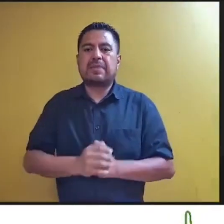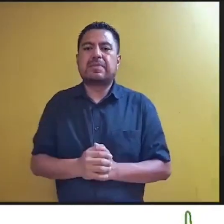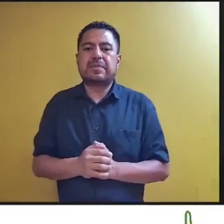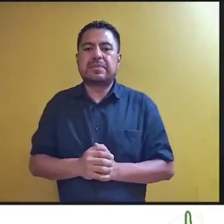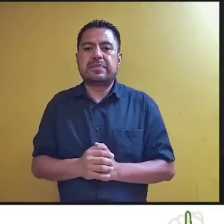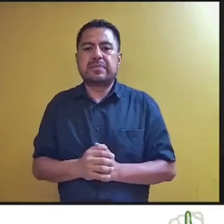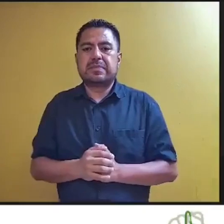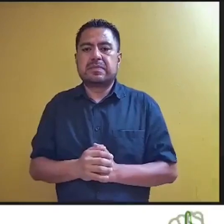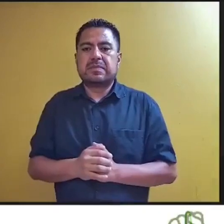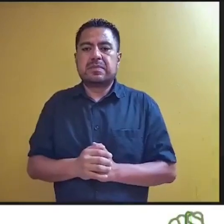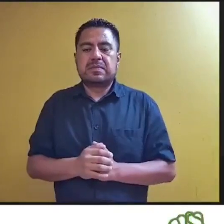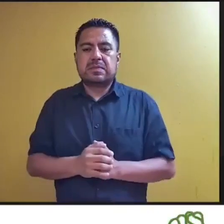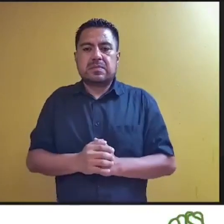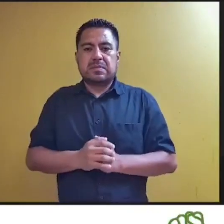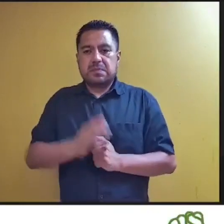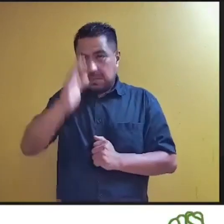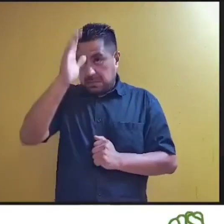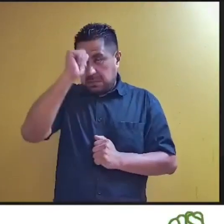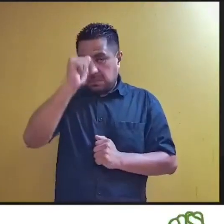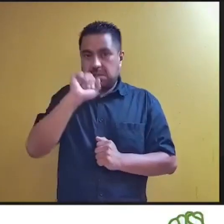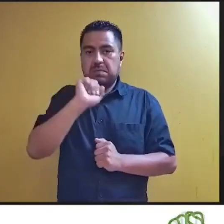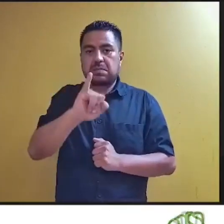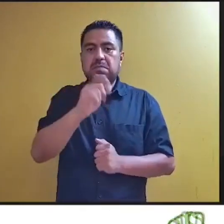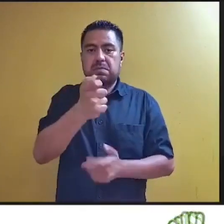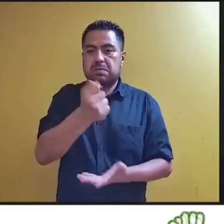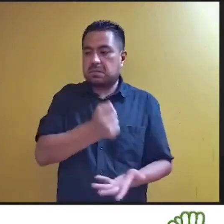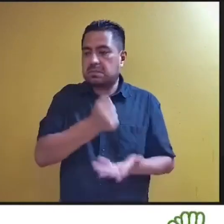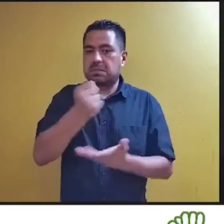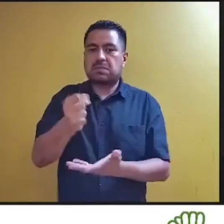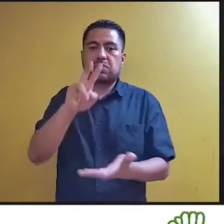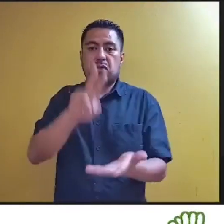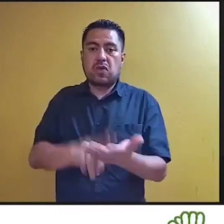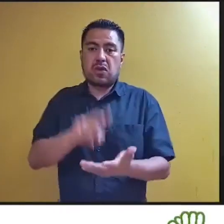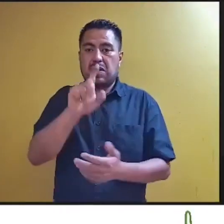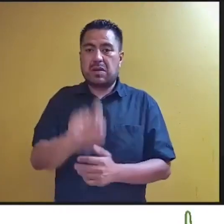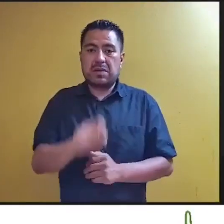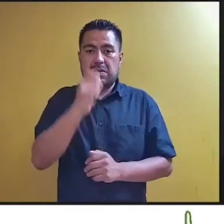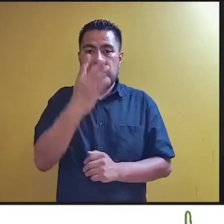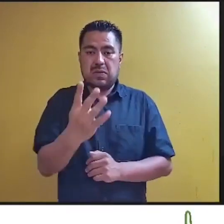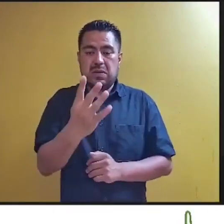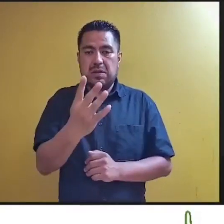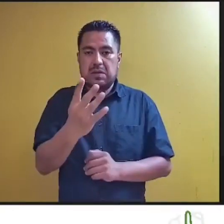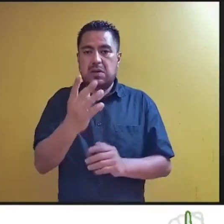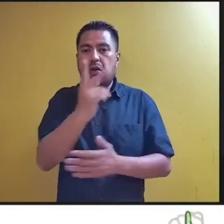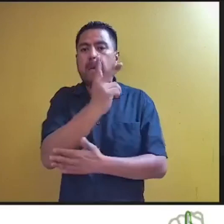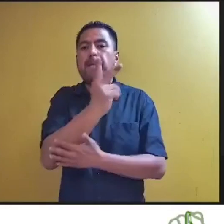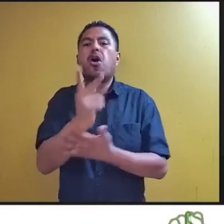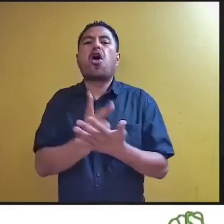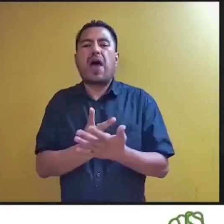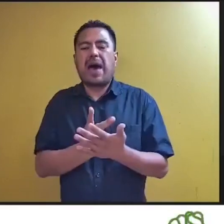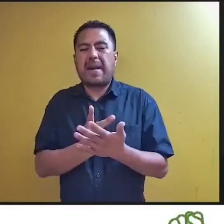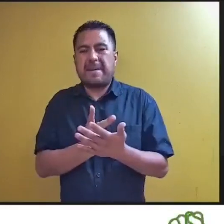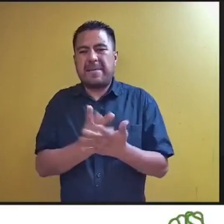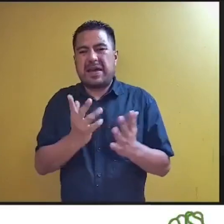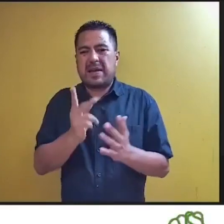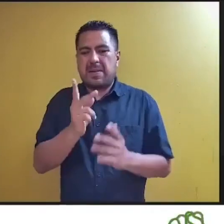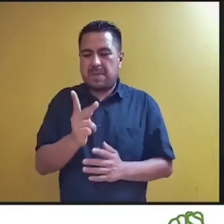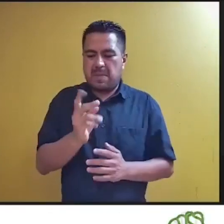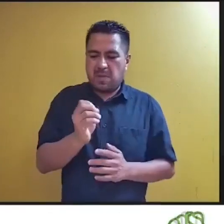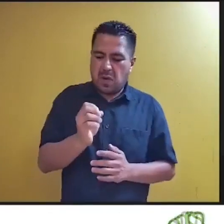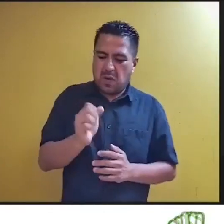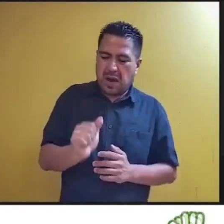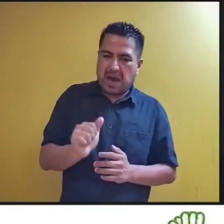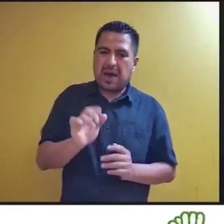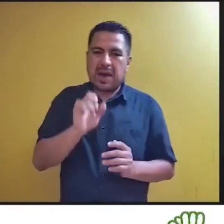que aprueba su presupuesto 2024, su programa operativo anual